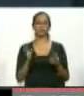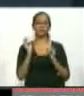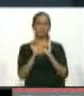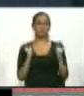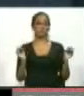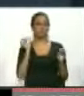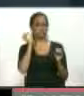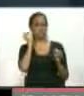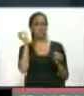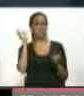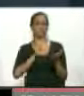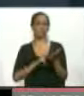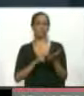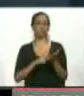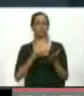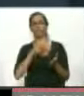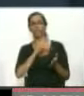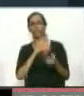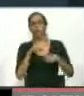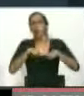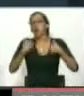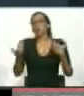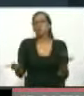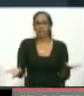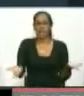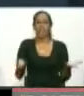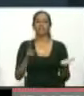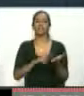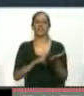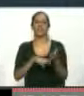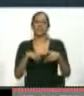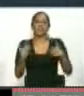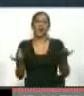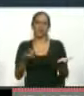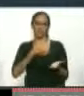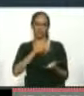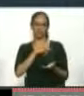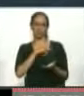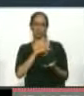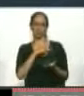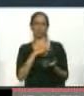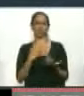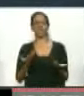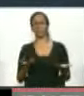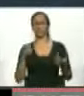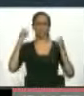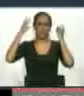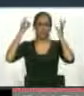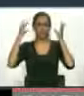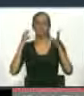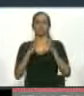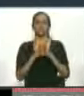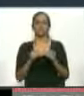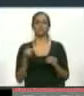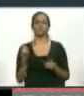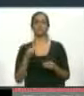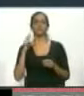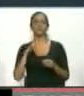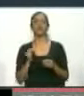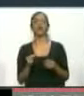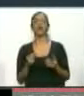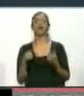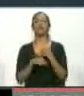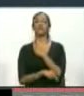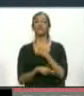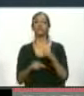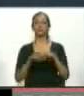merlano es cierto o falso o qué parte cierta y cual falsa tanto si lo está inventando todo como si no el fondo del asunto